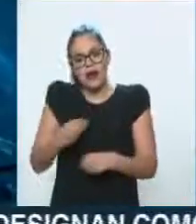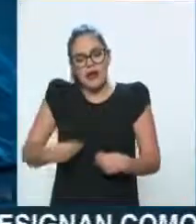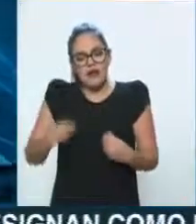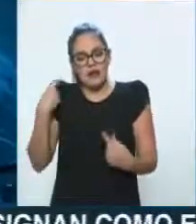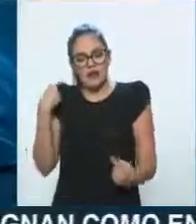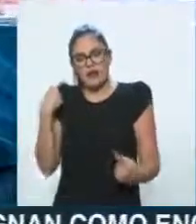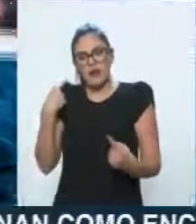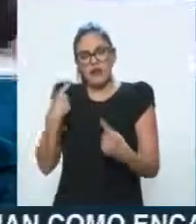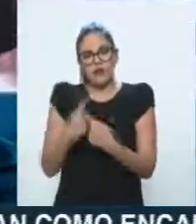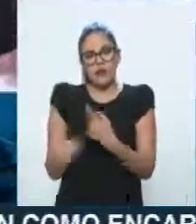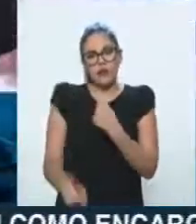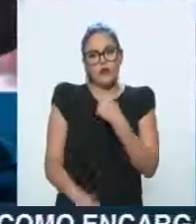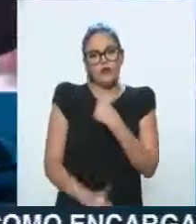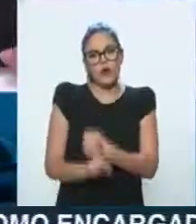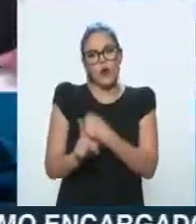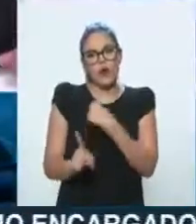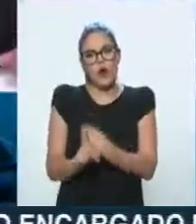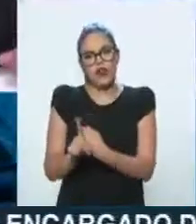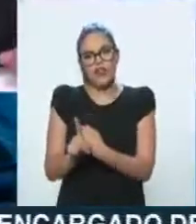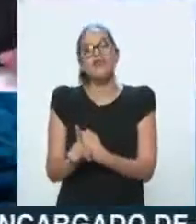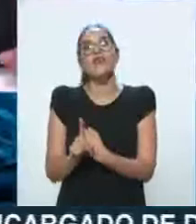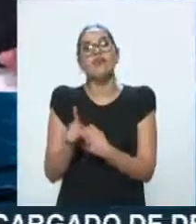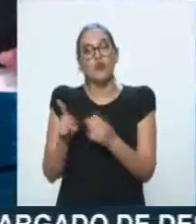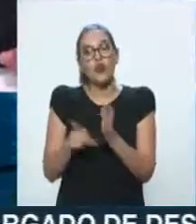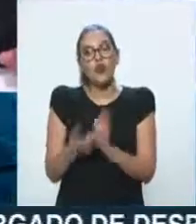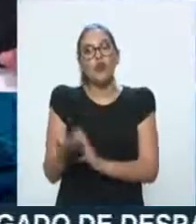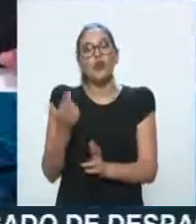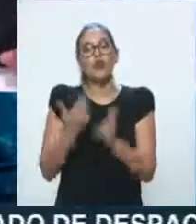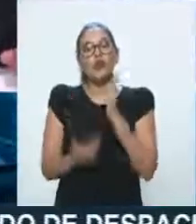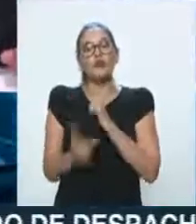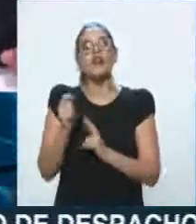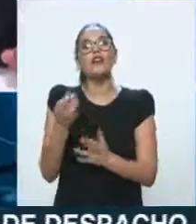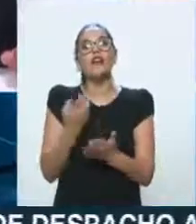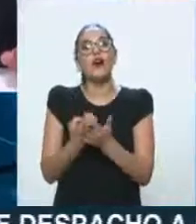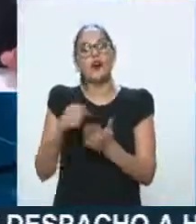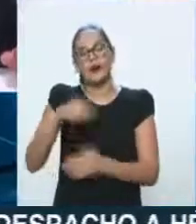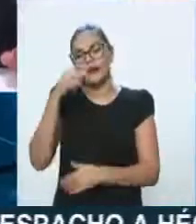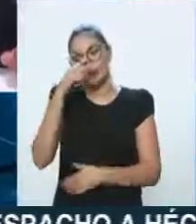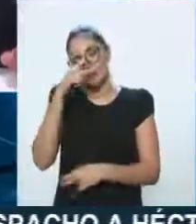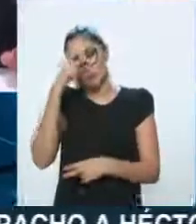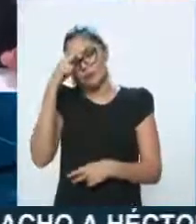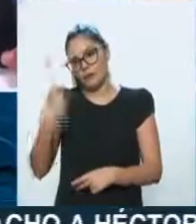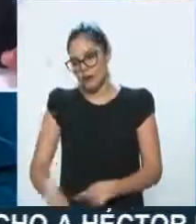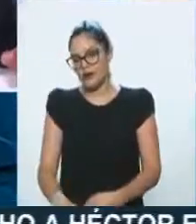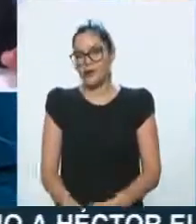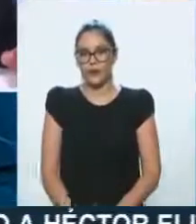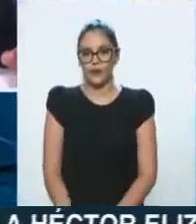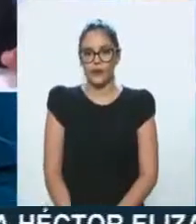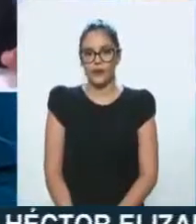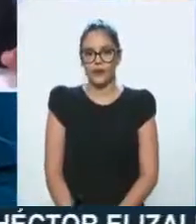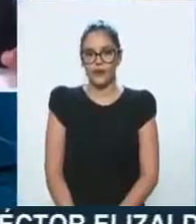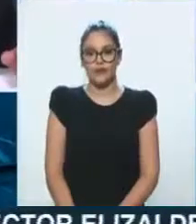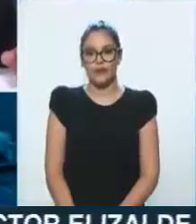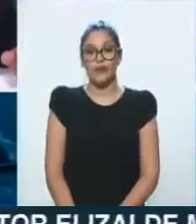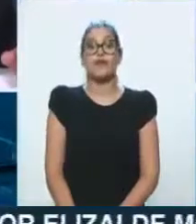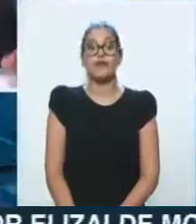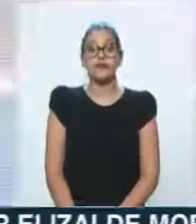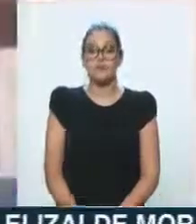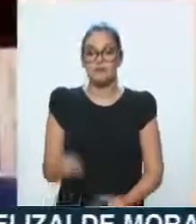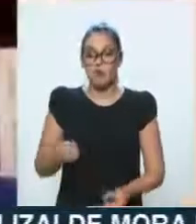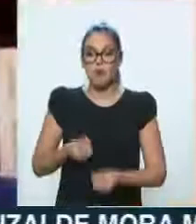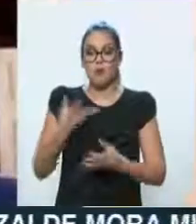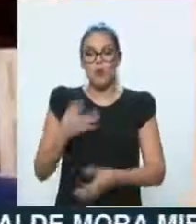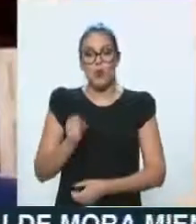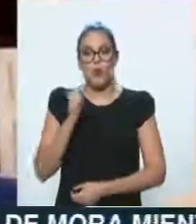de la crisis económica por esta pandemia, se reactivará la economía en nuestro país. Mira, es un gran beneficio que